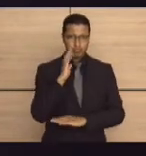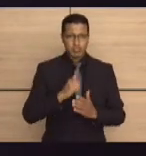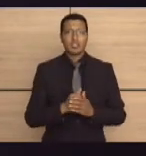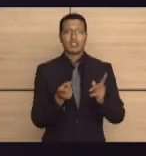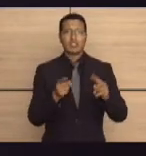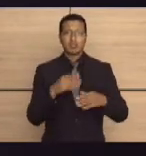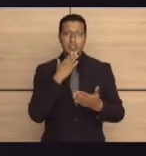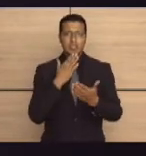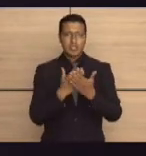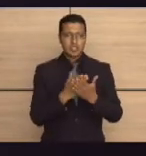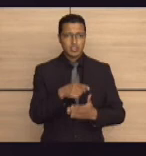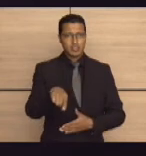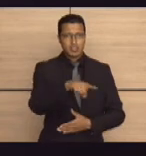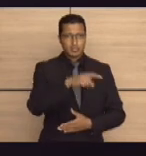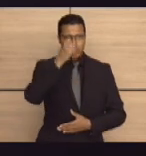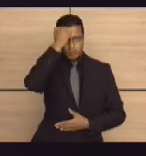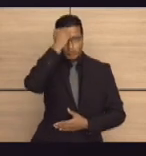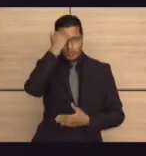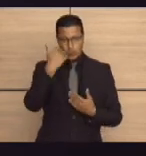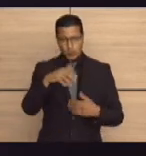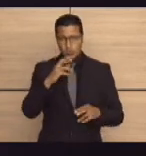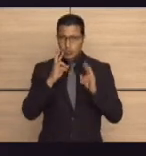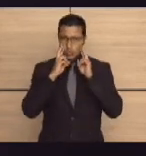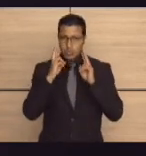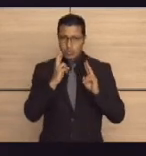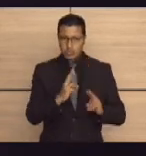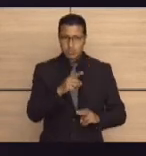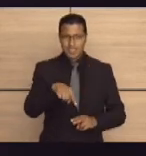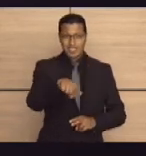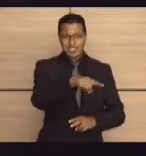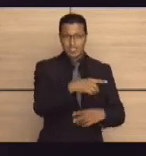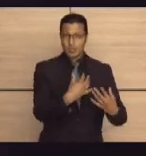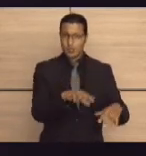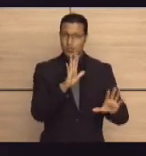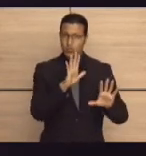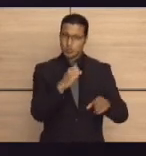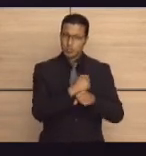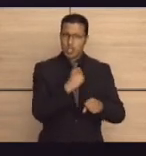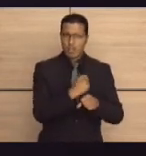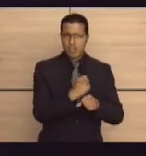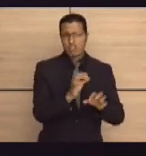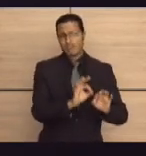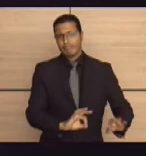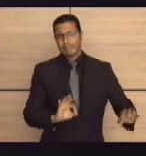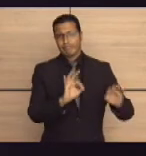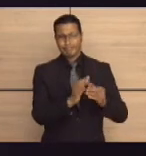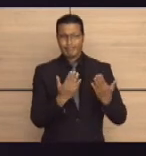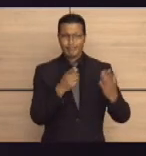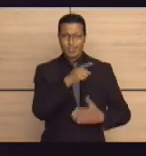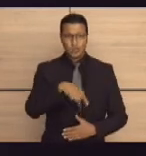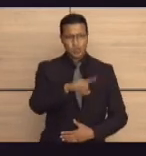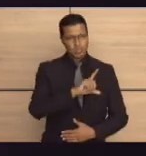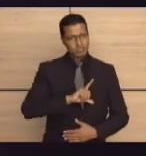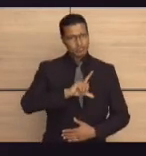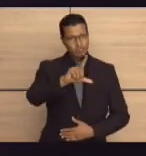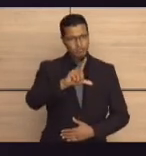maestros, un gesto enorme de reconocimiento ante la más noble e importante de las labores. Ustedes lideran el verdadero